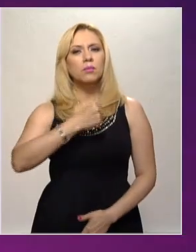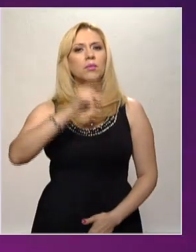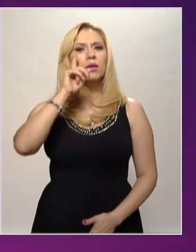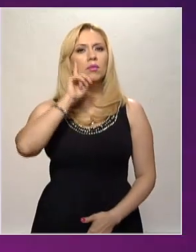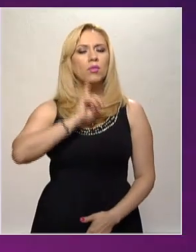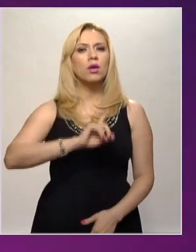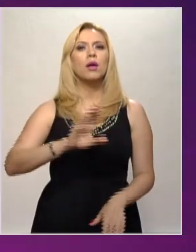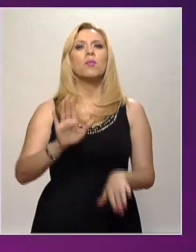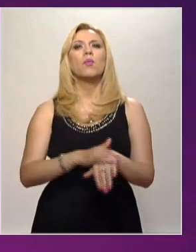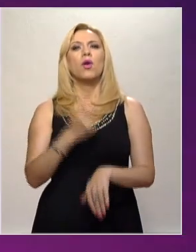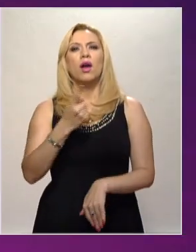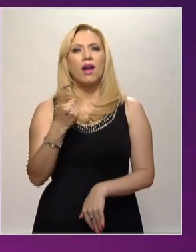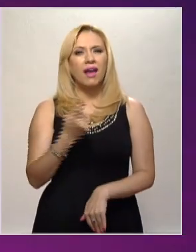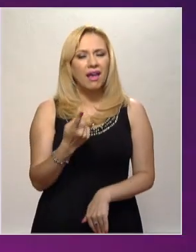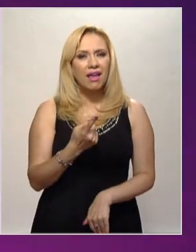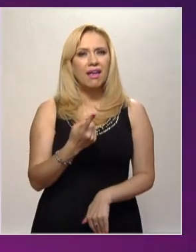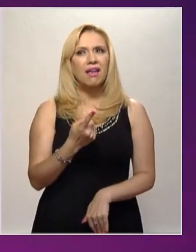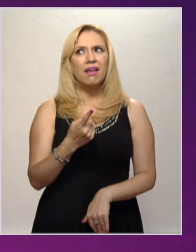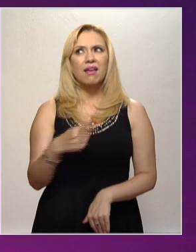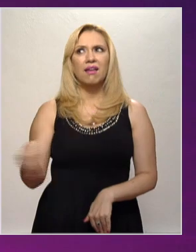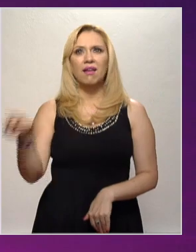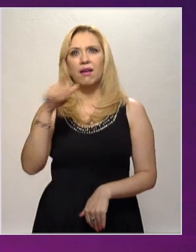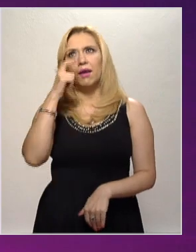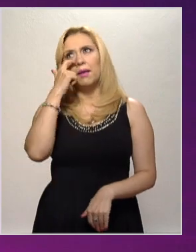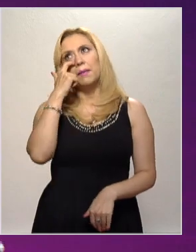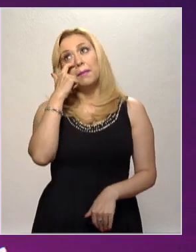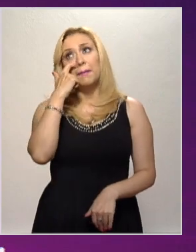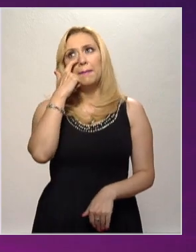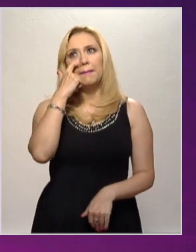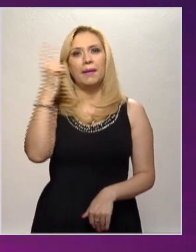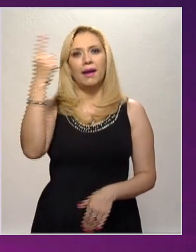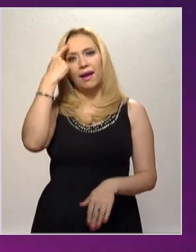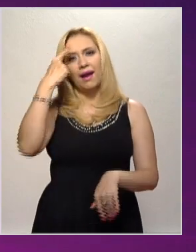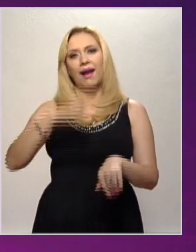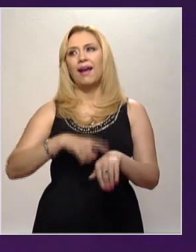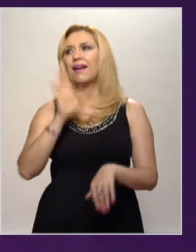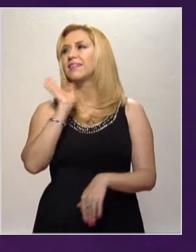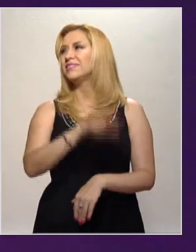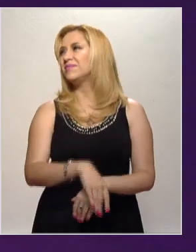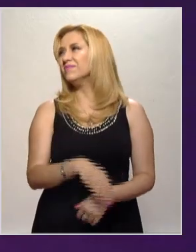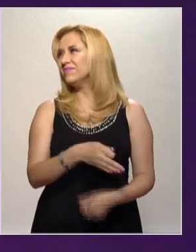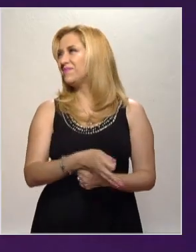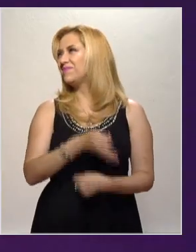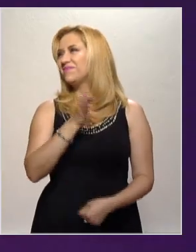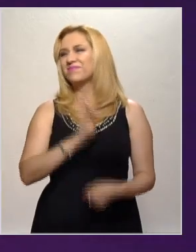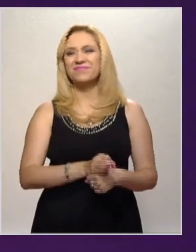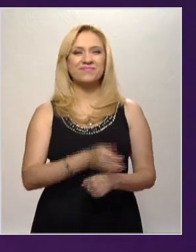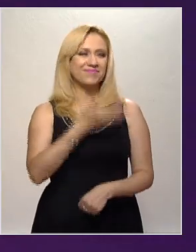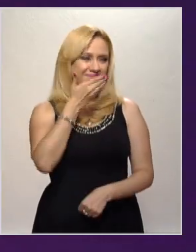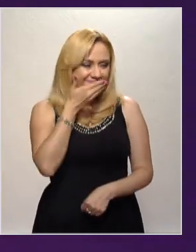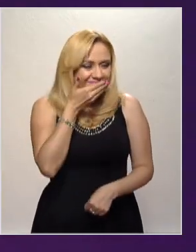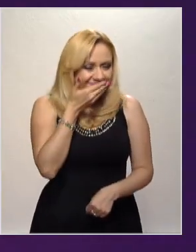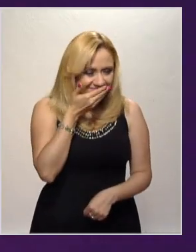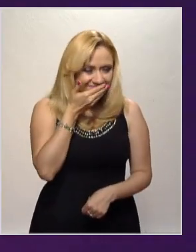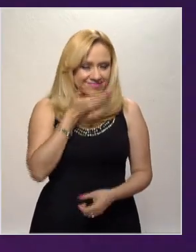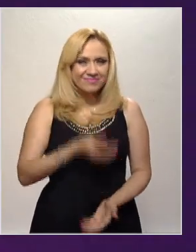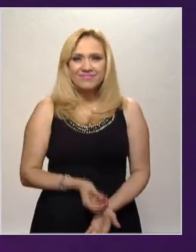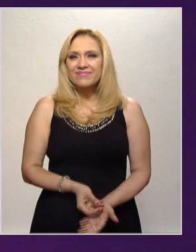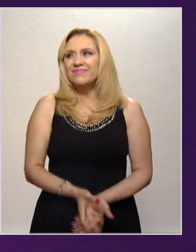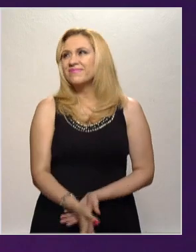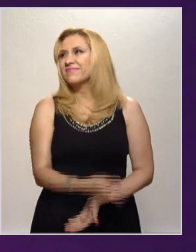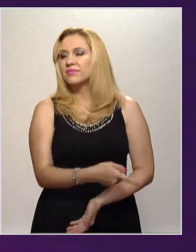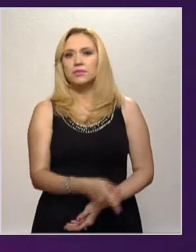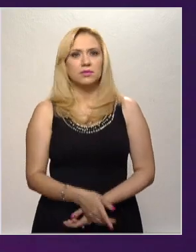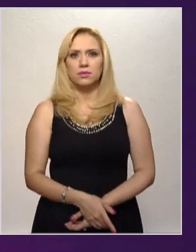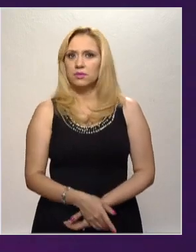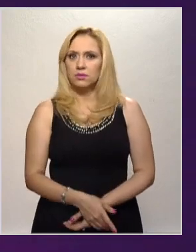prácticas sexistas, por qué hacerle ese que ellos creen que es chiste en el momento del parto a la señora. No es un chiste, sino que es